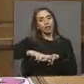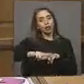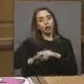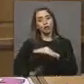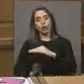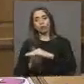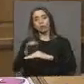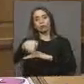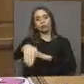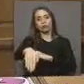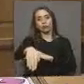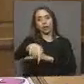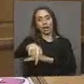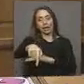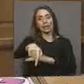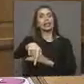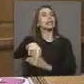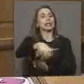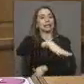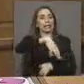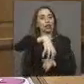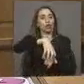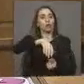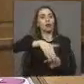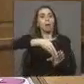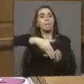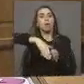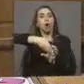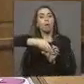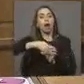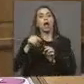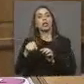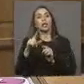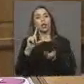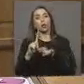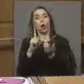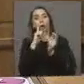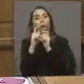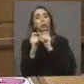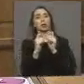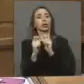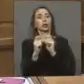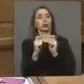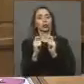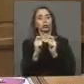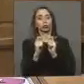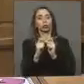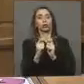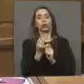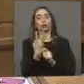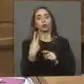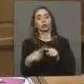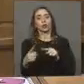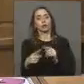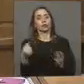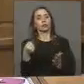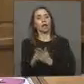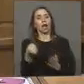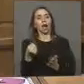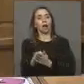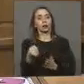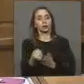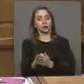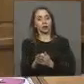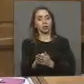esta comuna. Esto constituye un foco de peligro y amenazas que se ve corroborado con los diversos accidentes acontecidos recientemente,